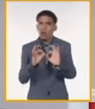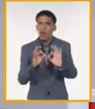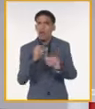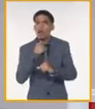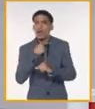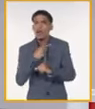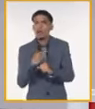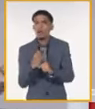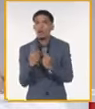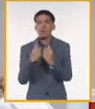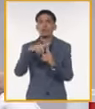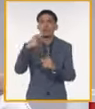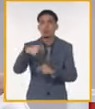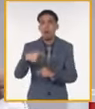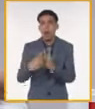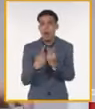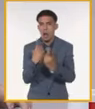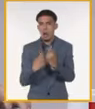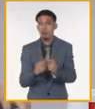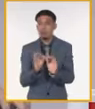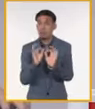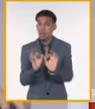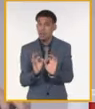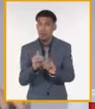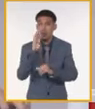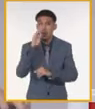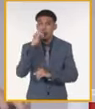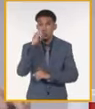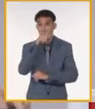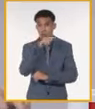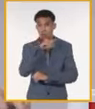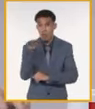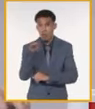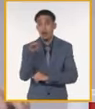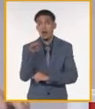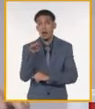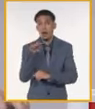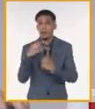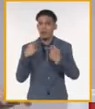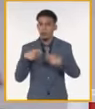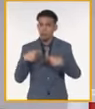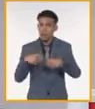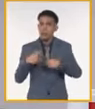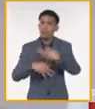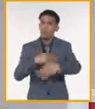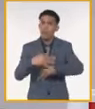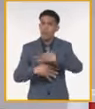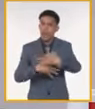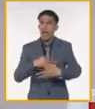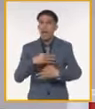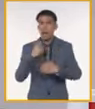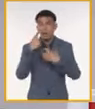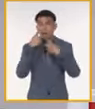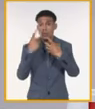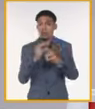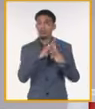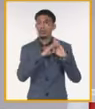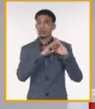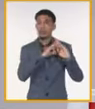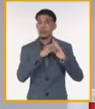ante un tribunal y hay y por eso en estas normas hay precisiones eh sobre la responsabilidad que